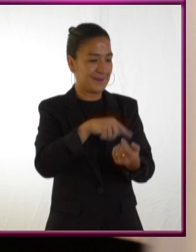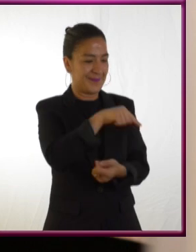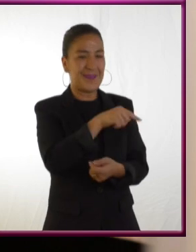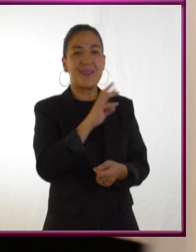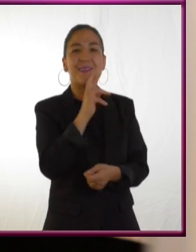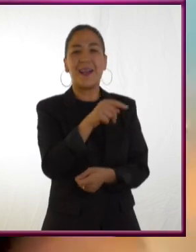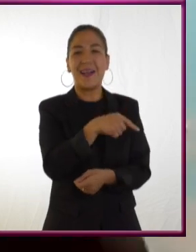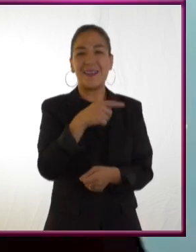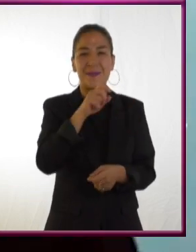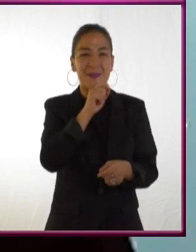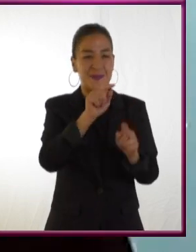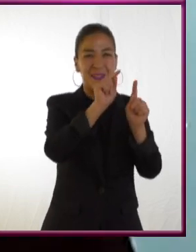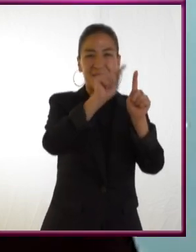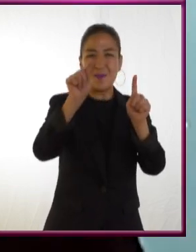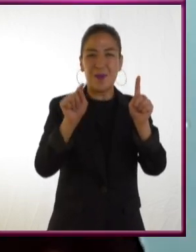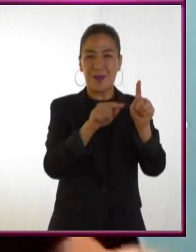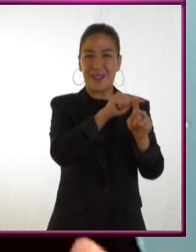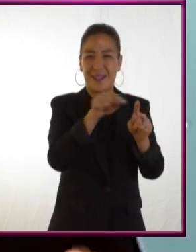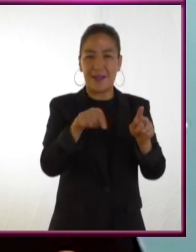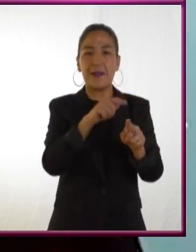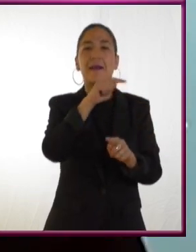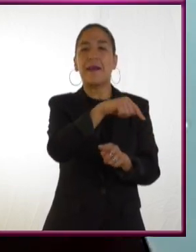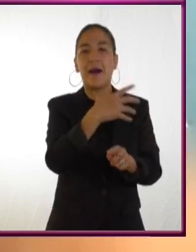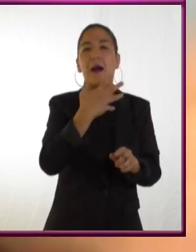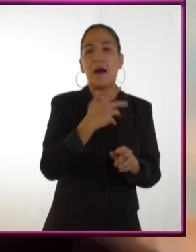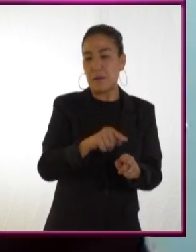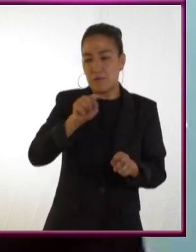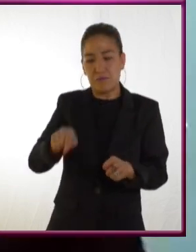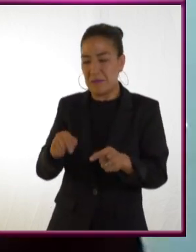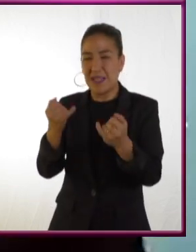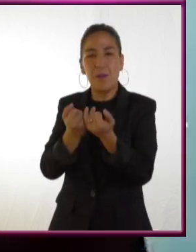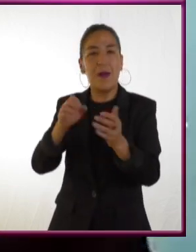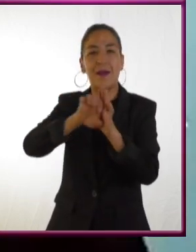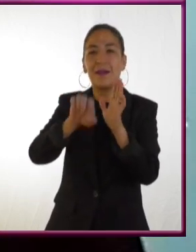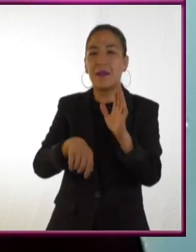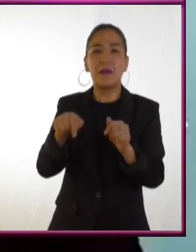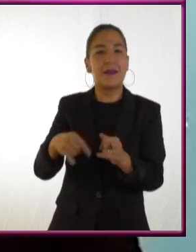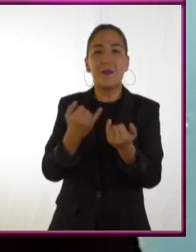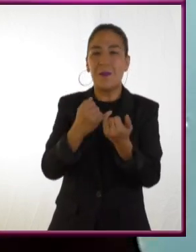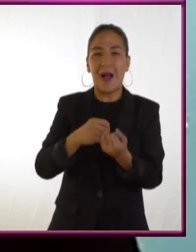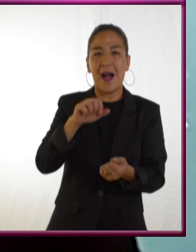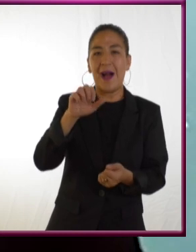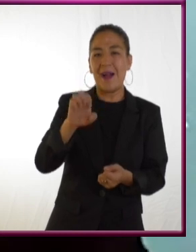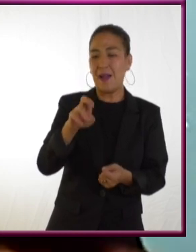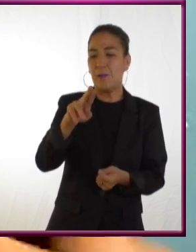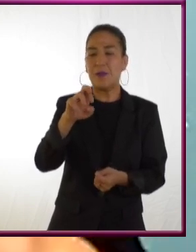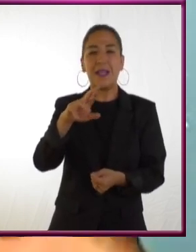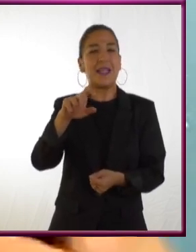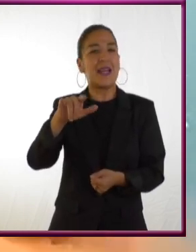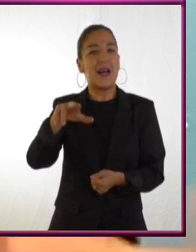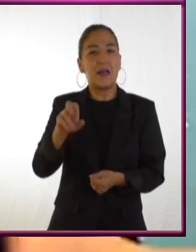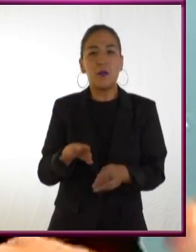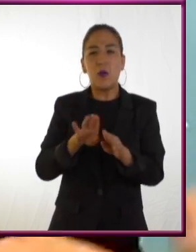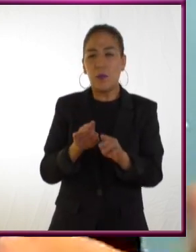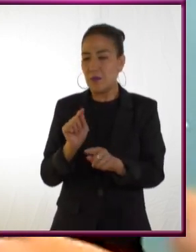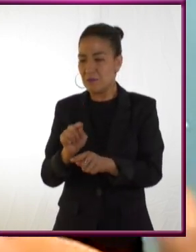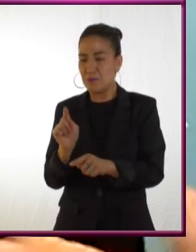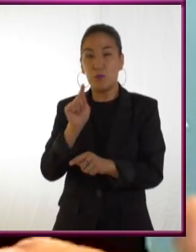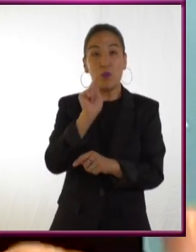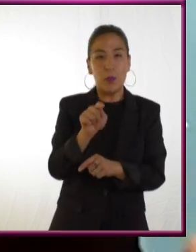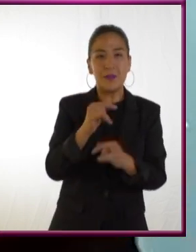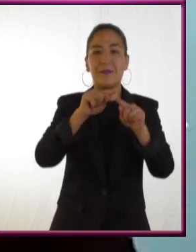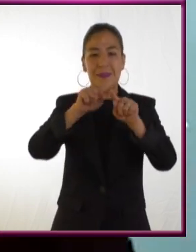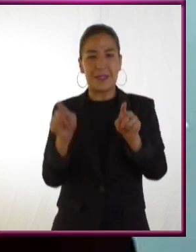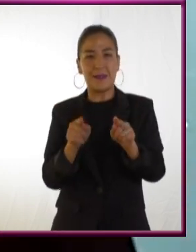de Königsberg. Podríamos buscar en nuestra gráfica un camino euleriano, es decir, un camino que pueda recorrer todas